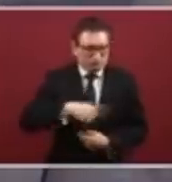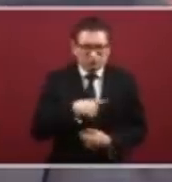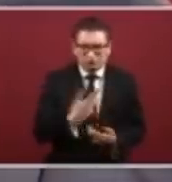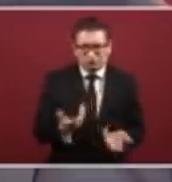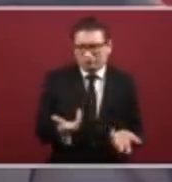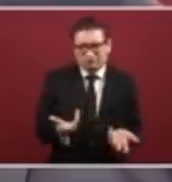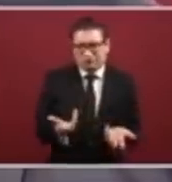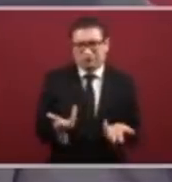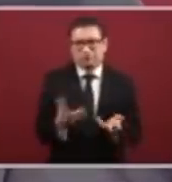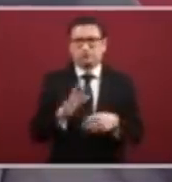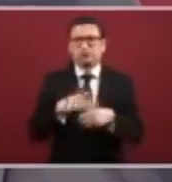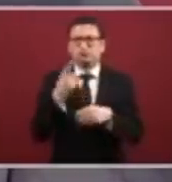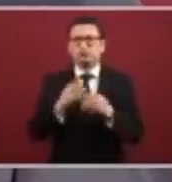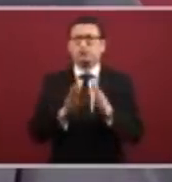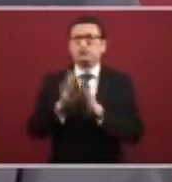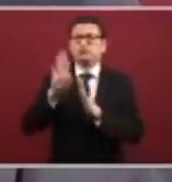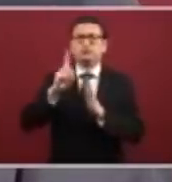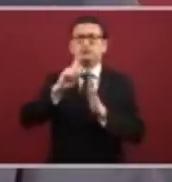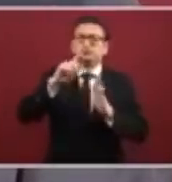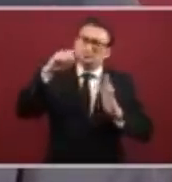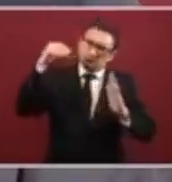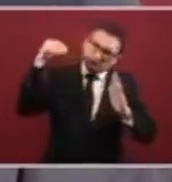de la caída